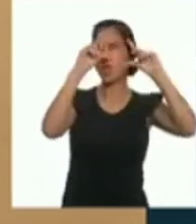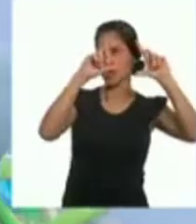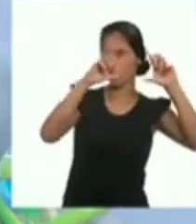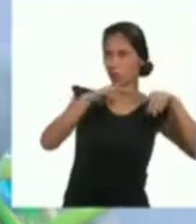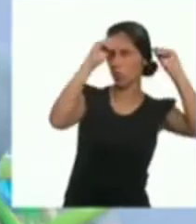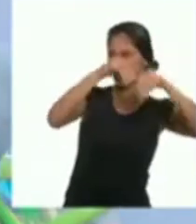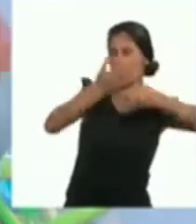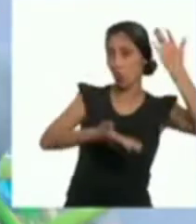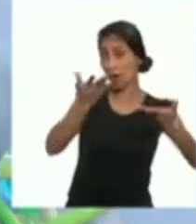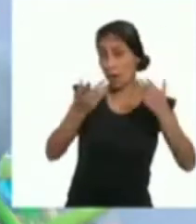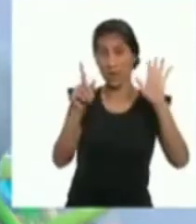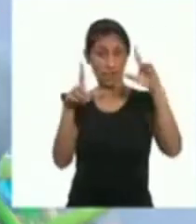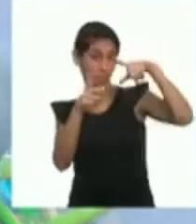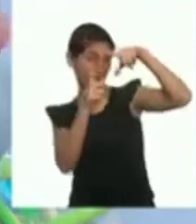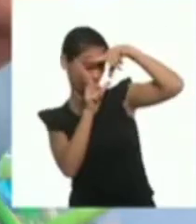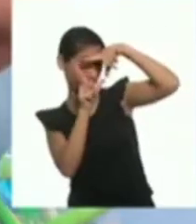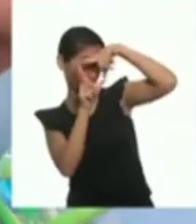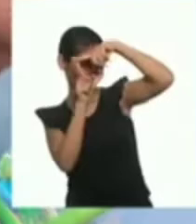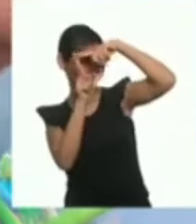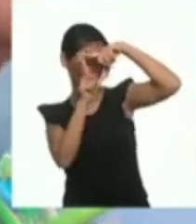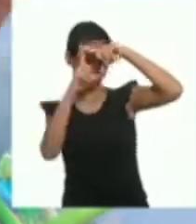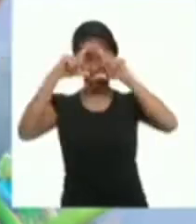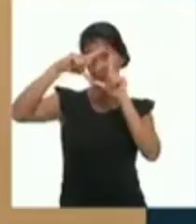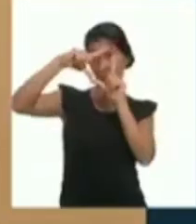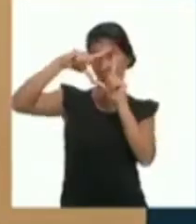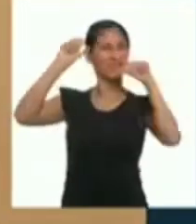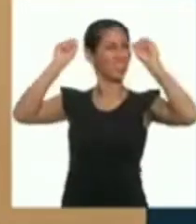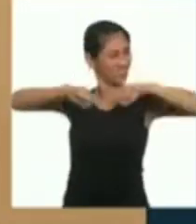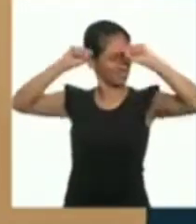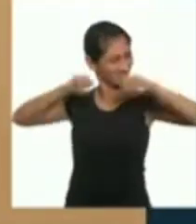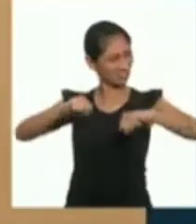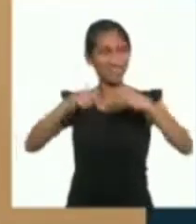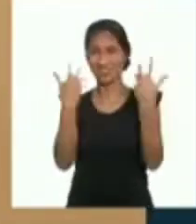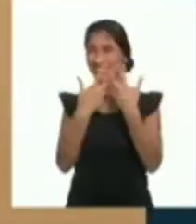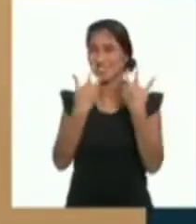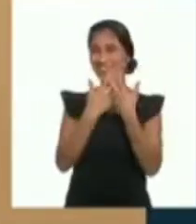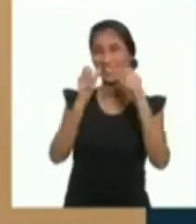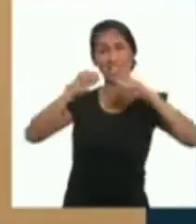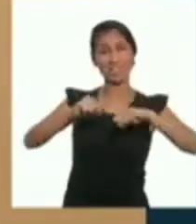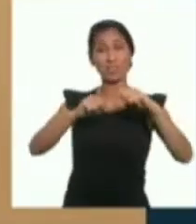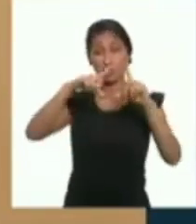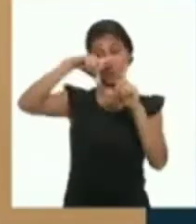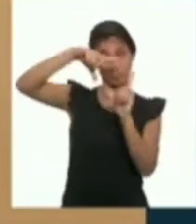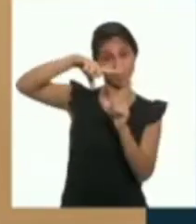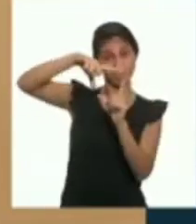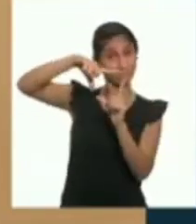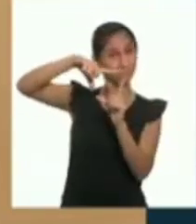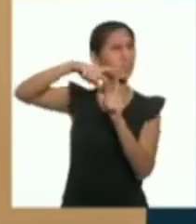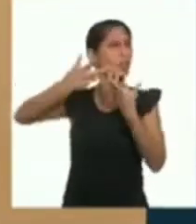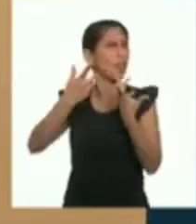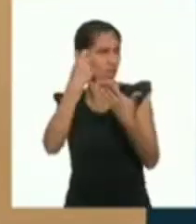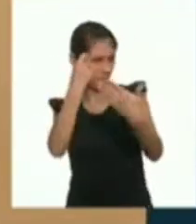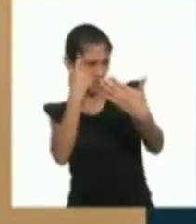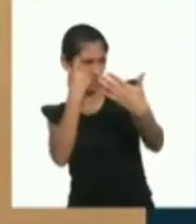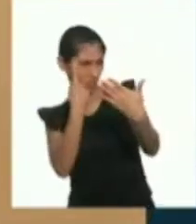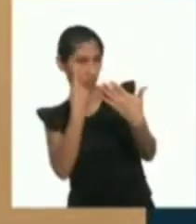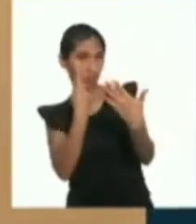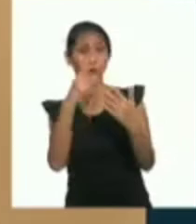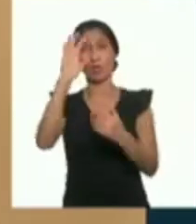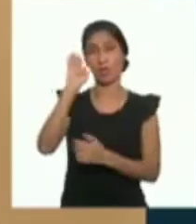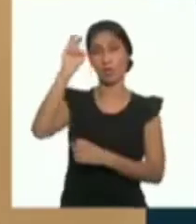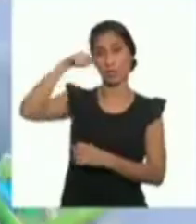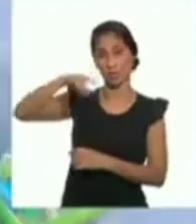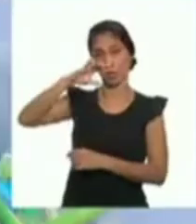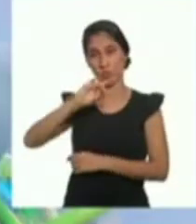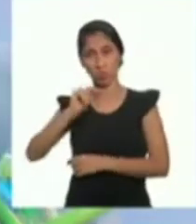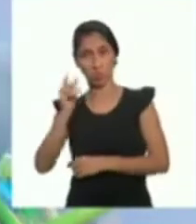no. ¿Esto sería un encuadre? Exacto. Con el ejercicio de enmarcar con los dedos, podemos entender la idea del